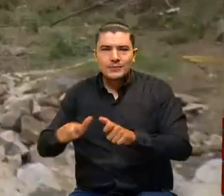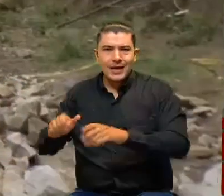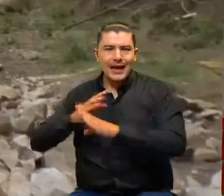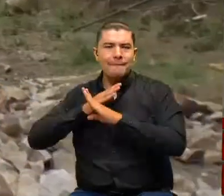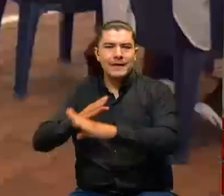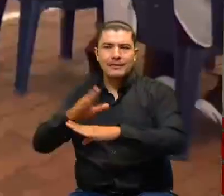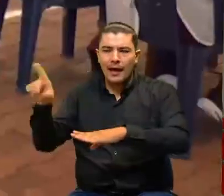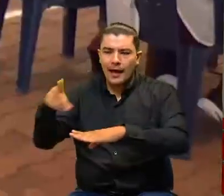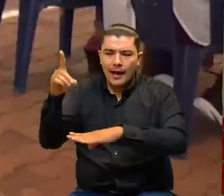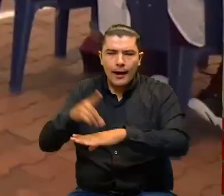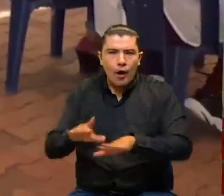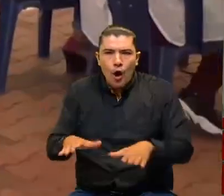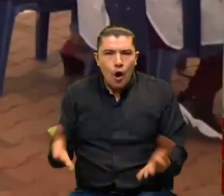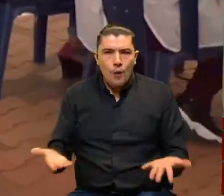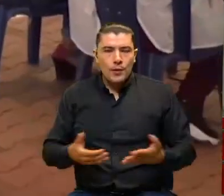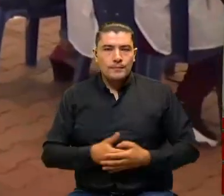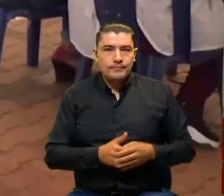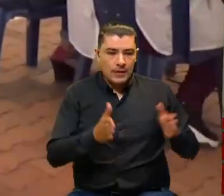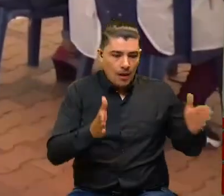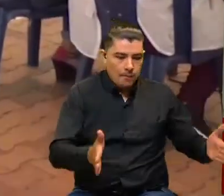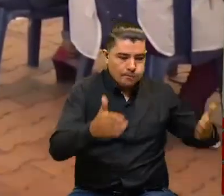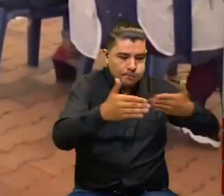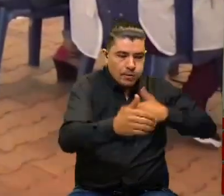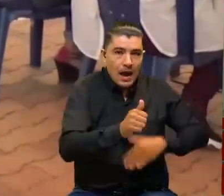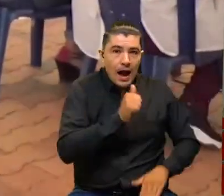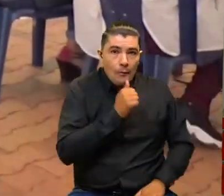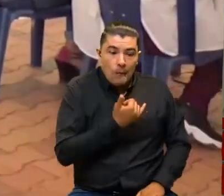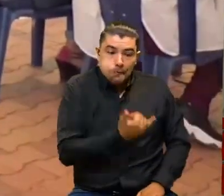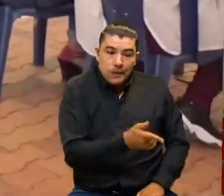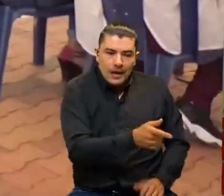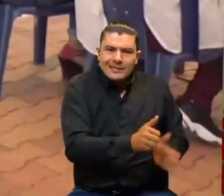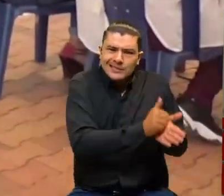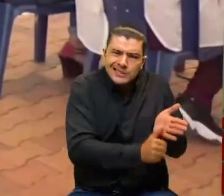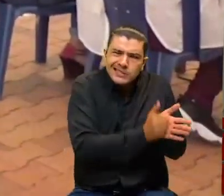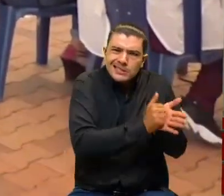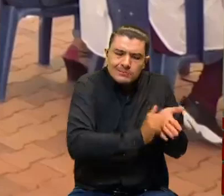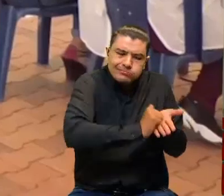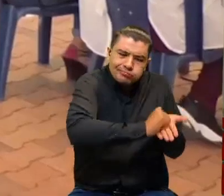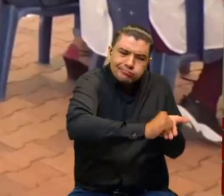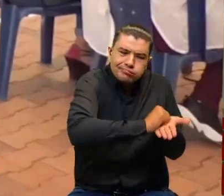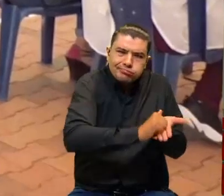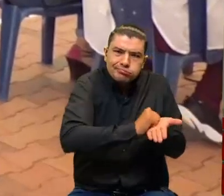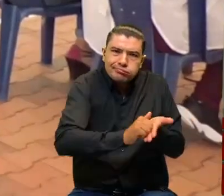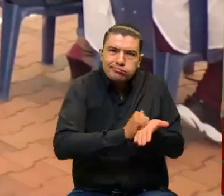de dengue. Cepillado de los tanques, tener en cuenta que en este momento los cambios climáticos